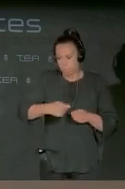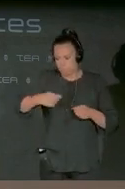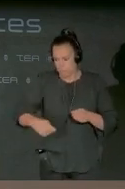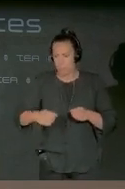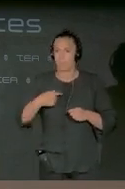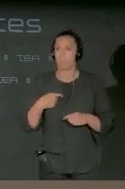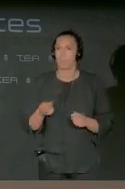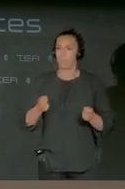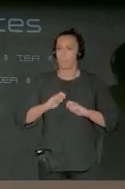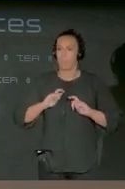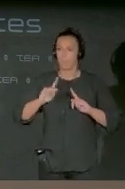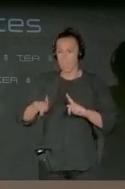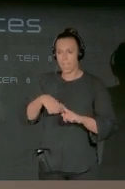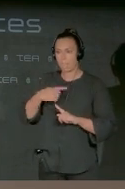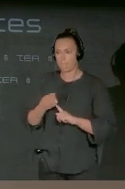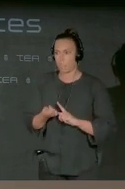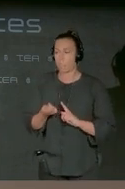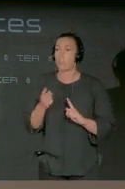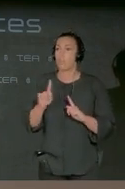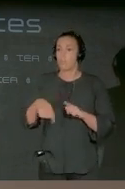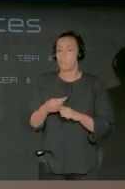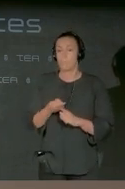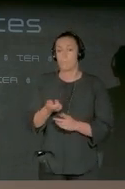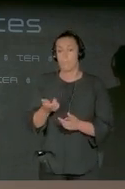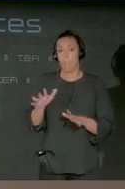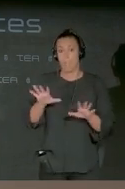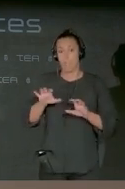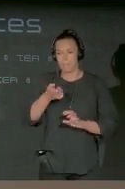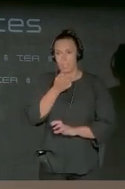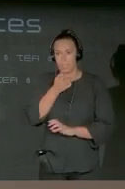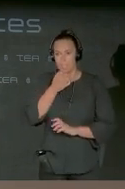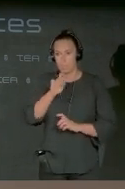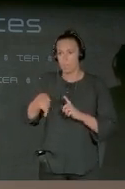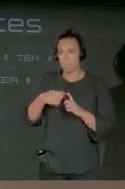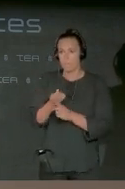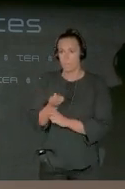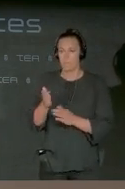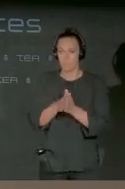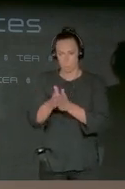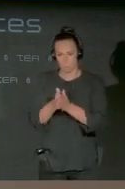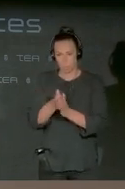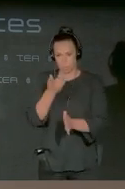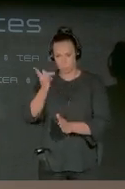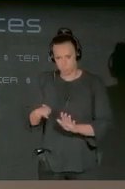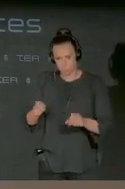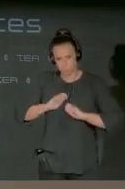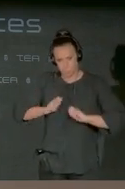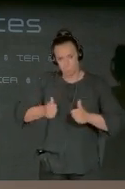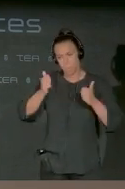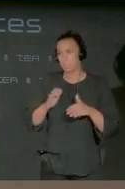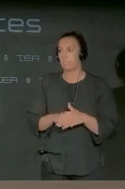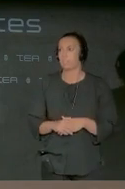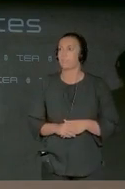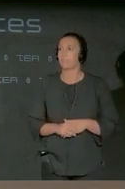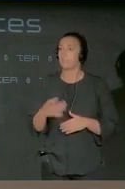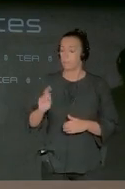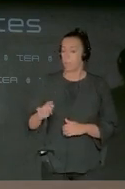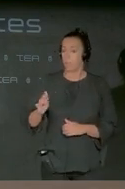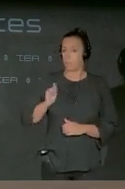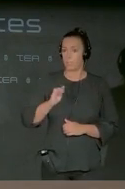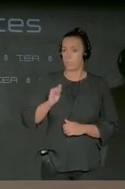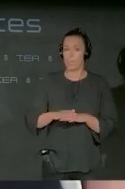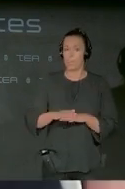ayudan en el aprendizaje de idiomas e incrementan la motivación del alumnado. Además, pueden ser aprovechados para potenciar la alfabetización digital y la adquisición